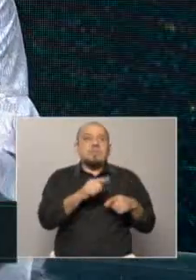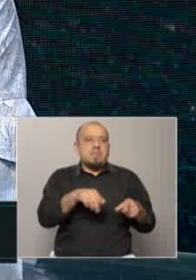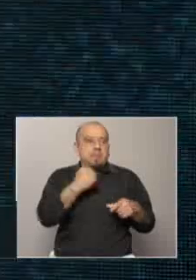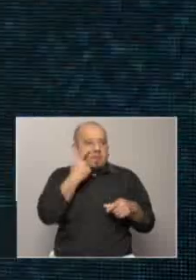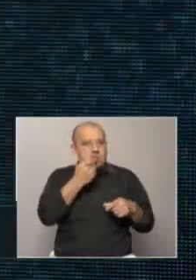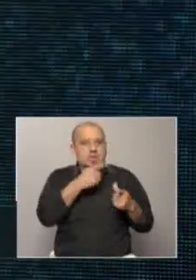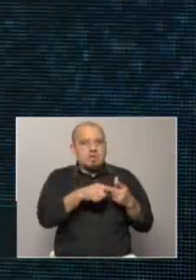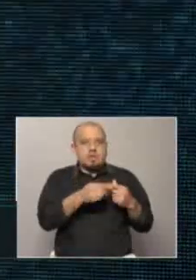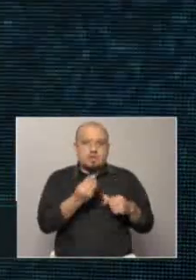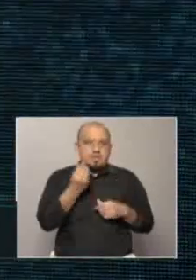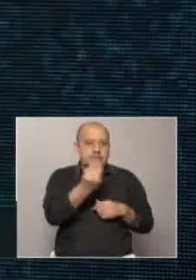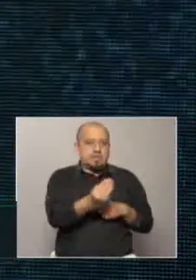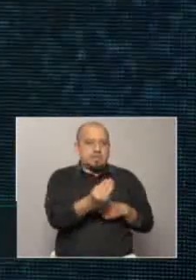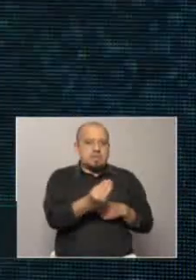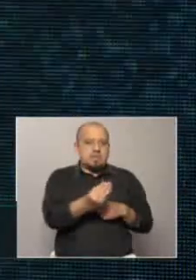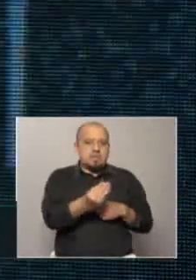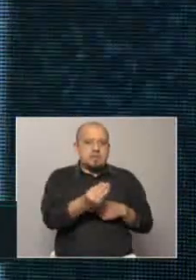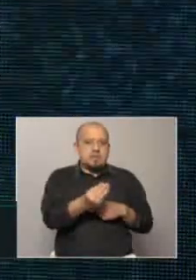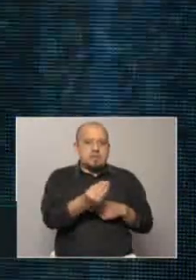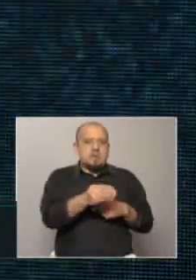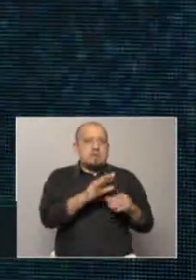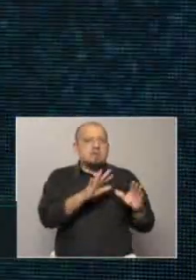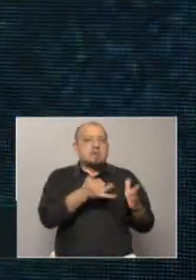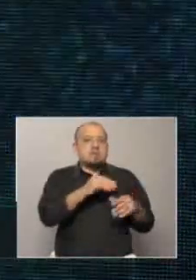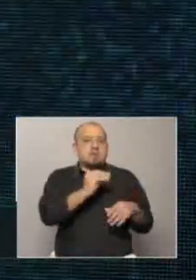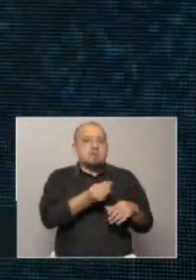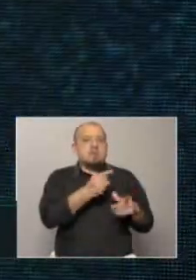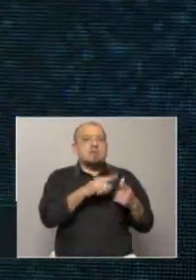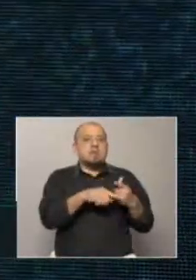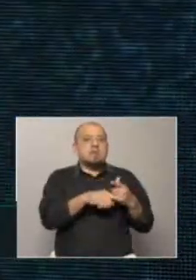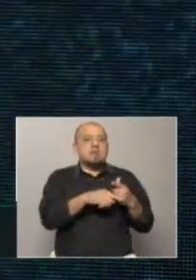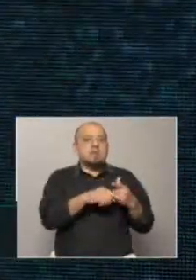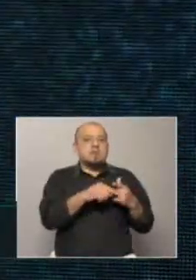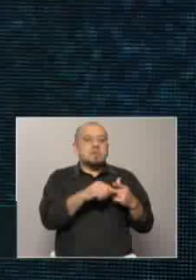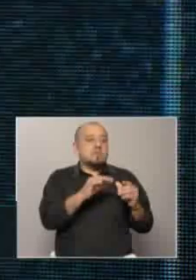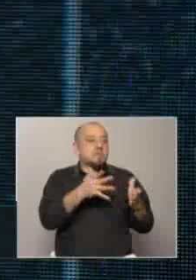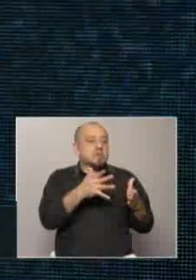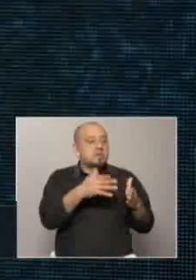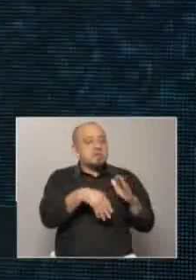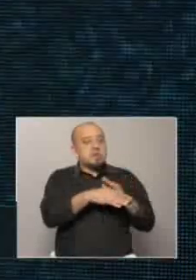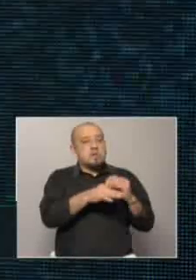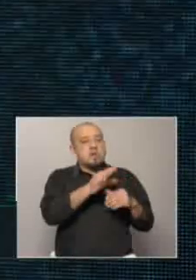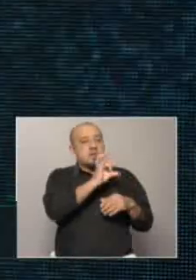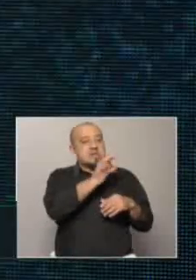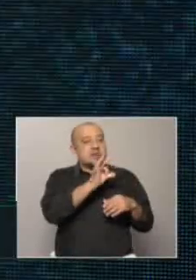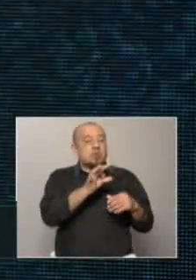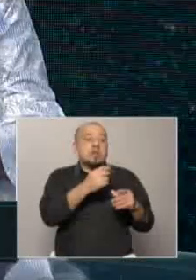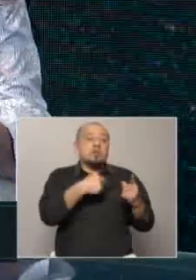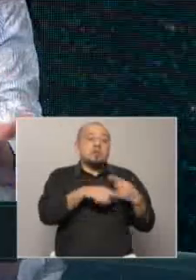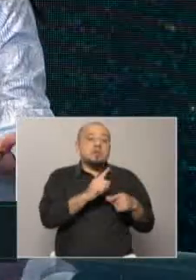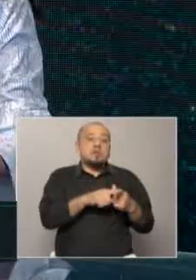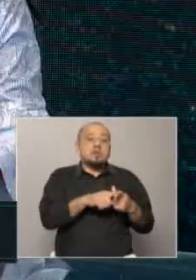como candidata estaba, digamos, no perdiendo, nada. Fue que se fue con Sartori. Buscaría entonces